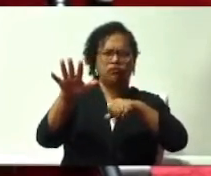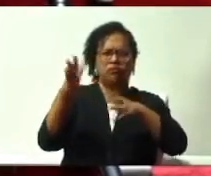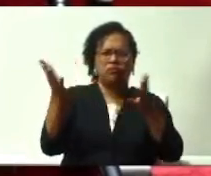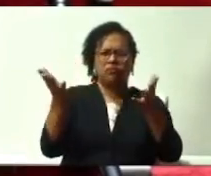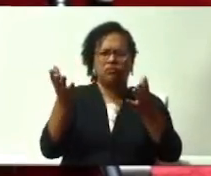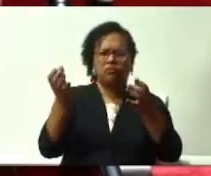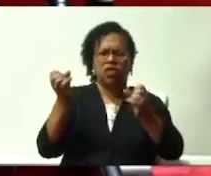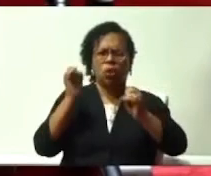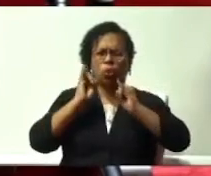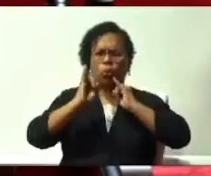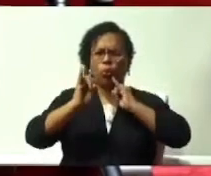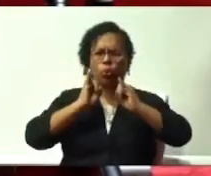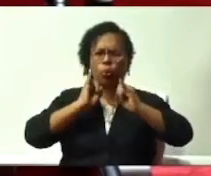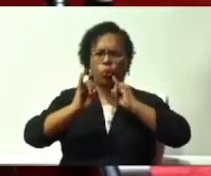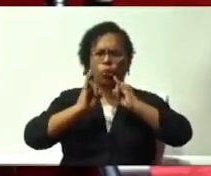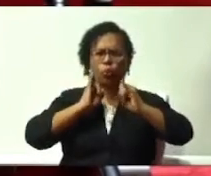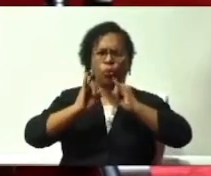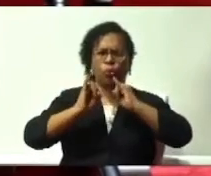encuestítica.